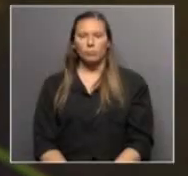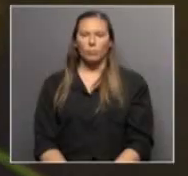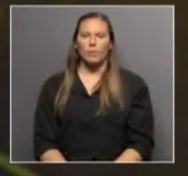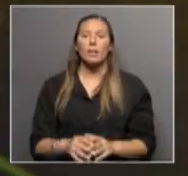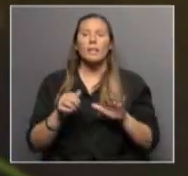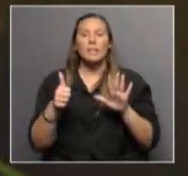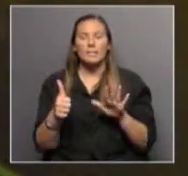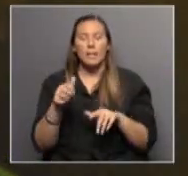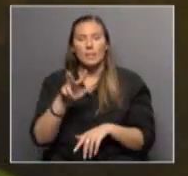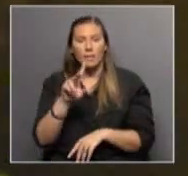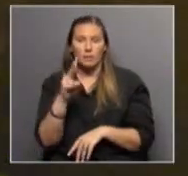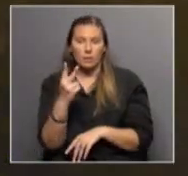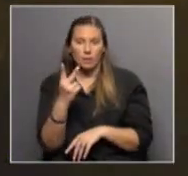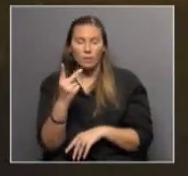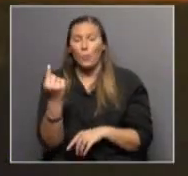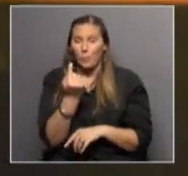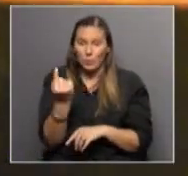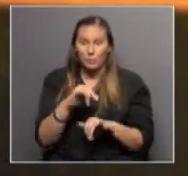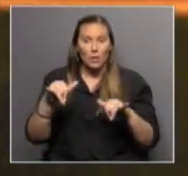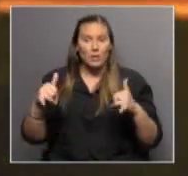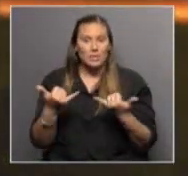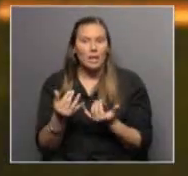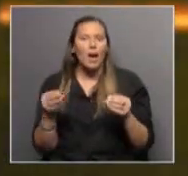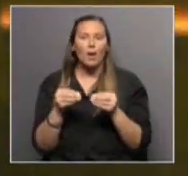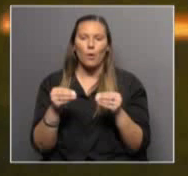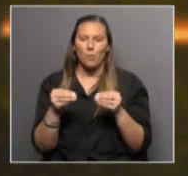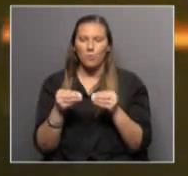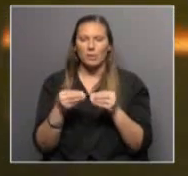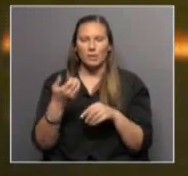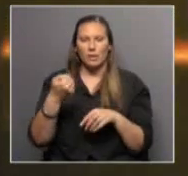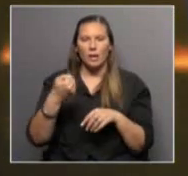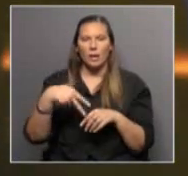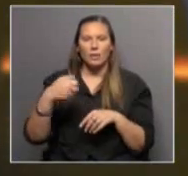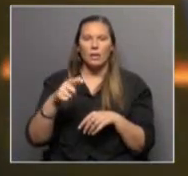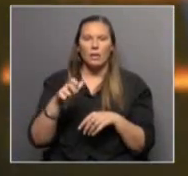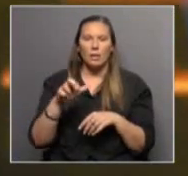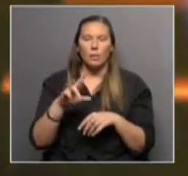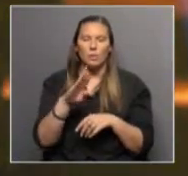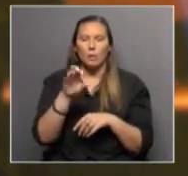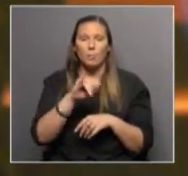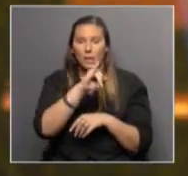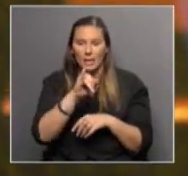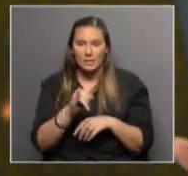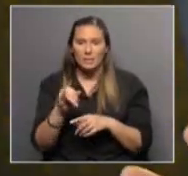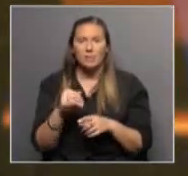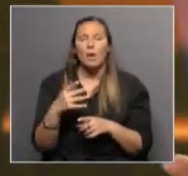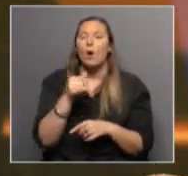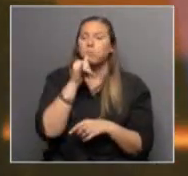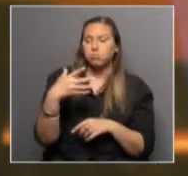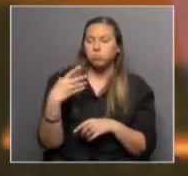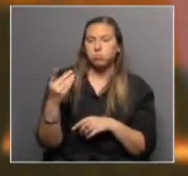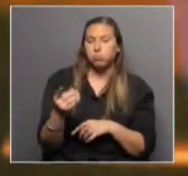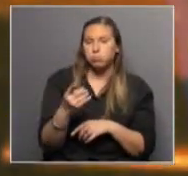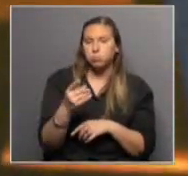18 horas 32 minutos y ya estoy con nuestra compañera ana laura pérez conductora del programa relatos bueno